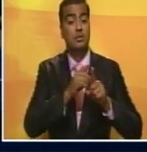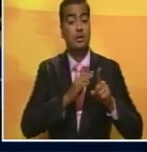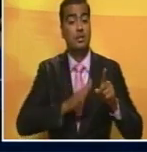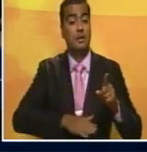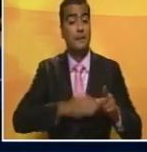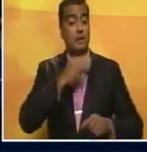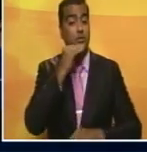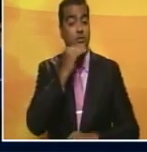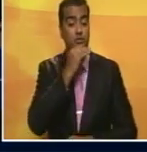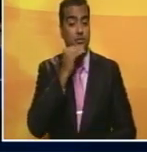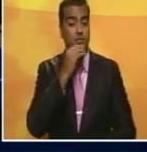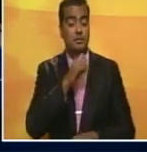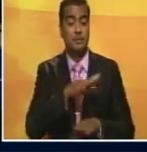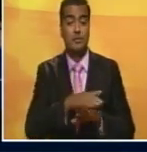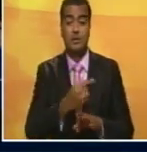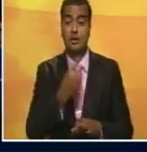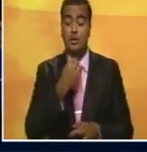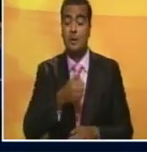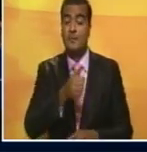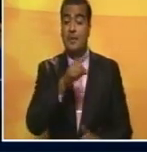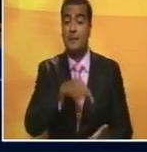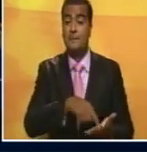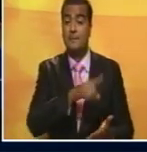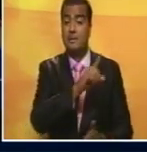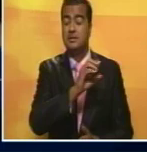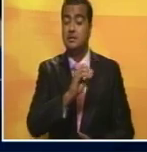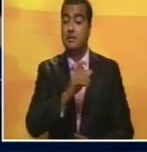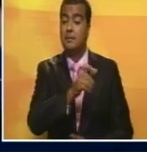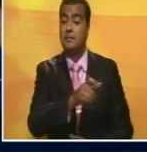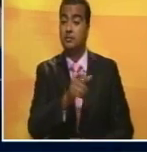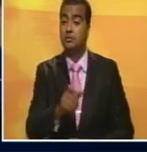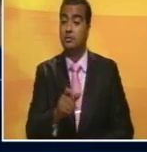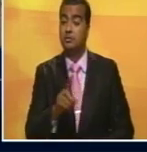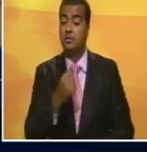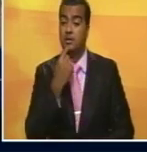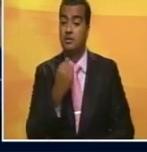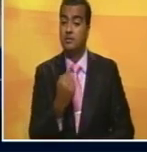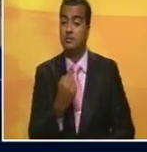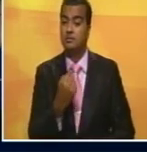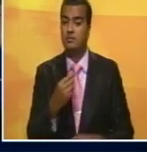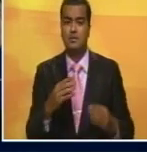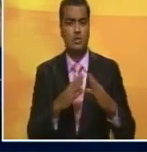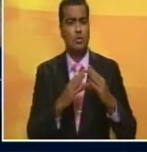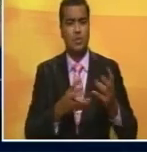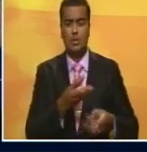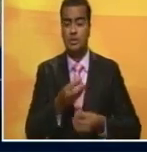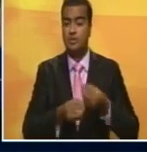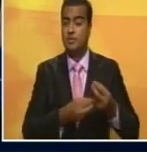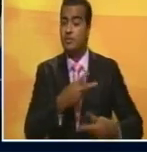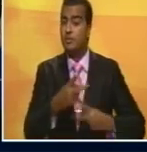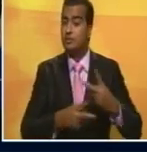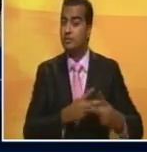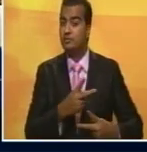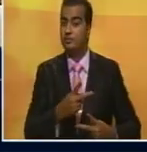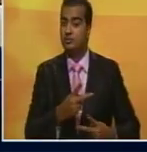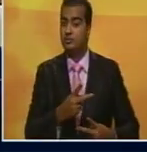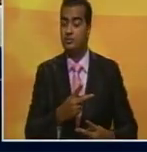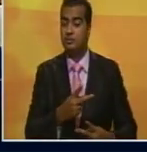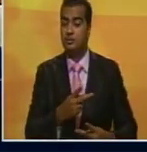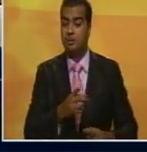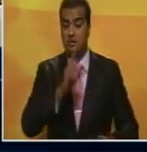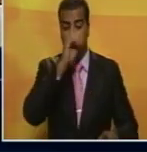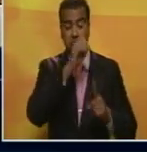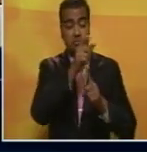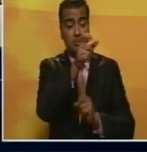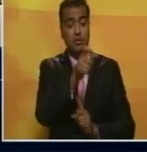para octubre, pues indicó que hay más de 1.100 candidatos y, según ella, prácticamente todas las organizaciones con fines políticos llevaron